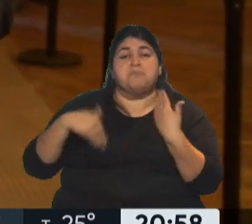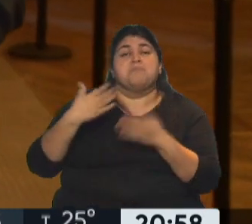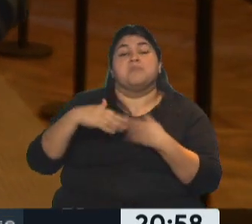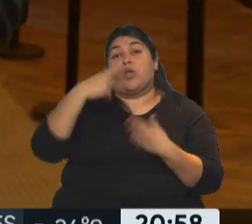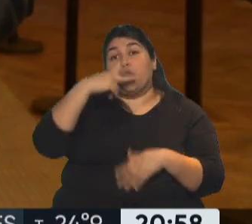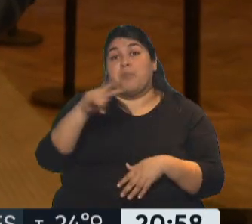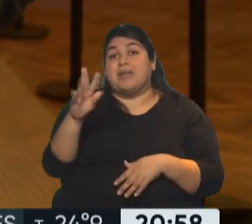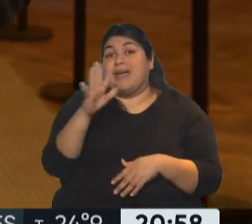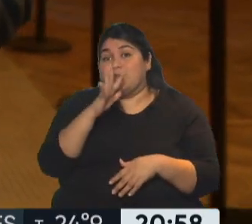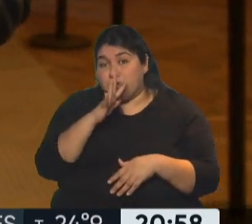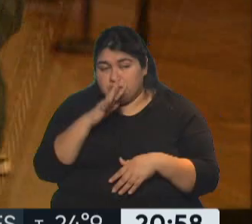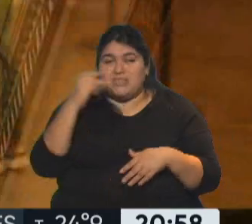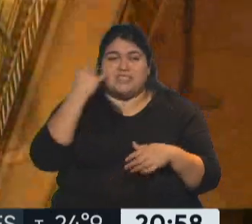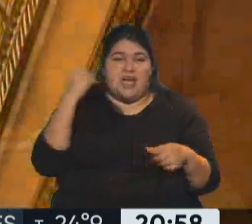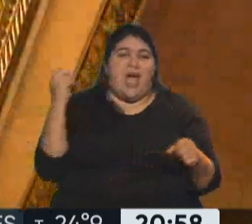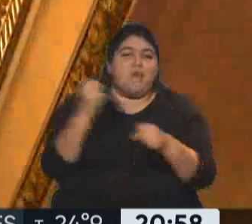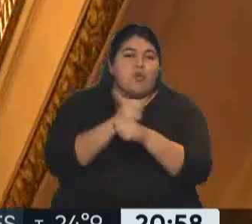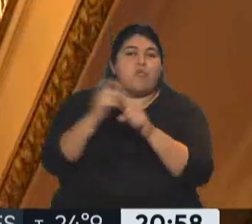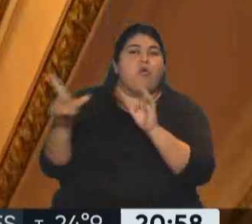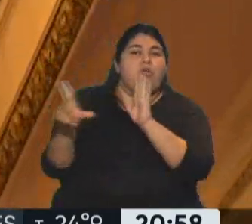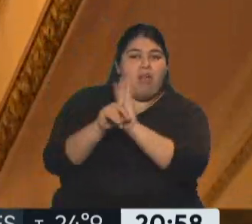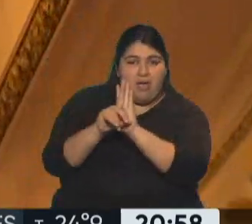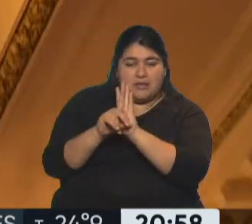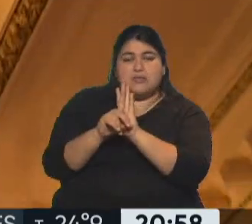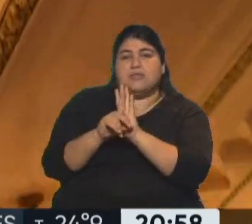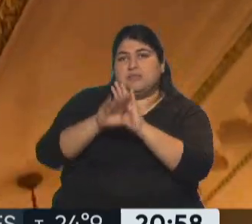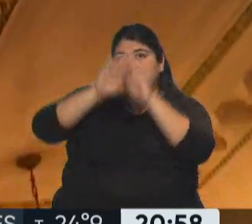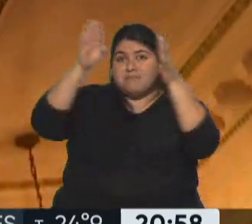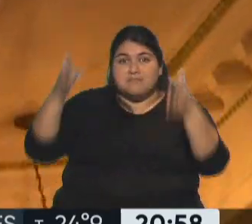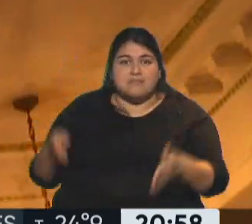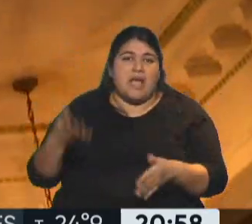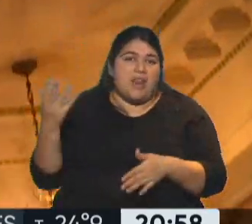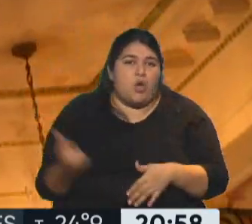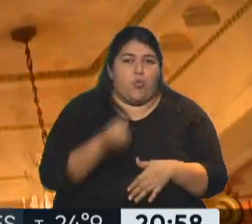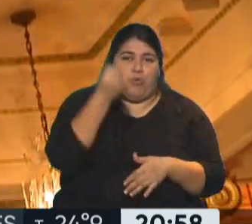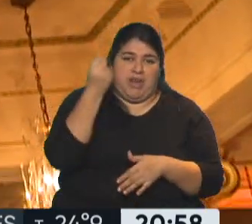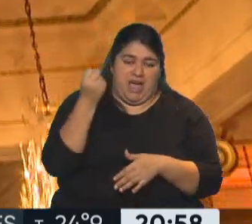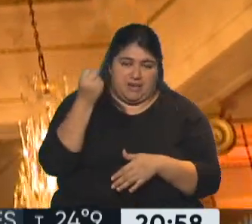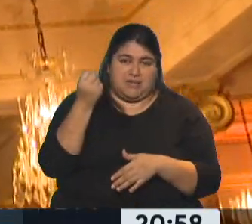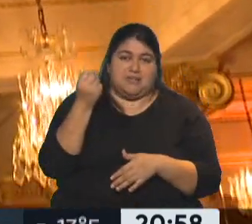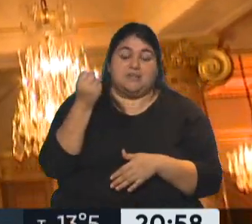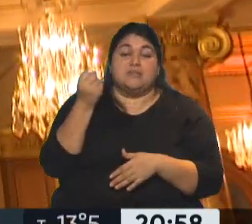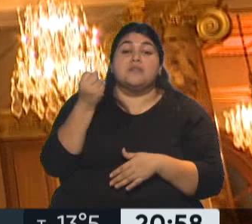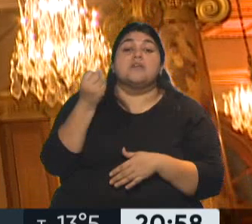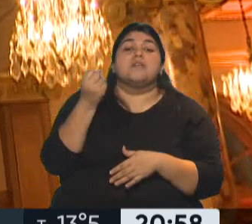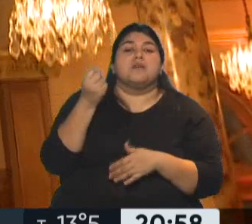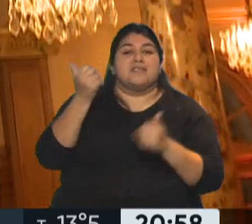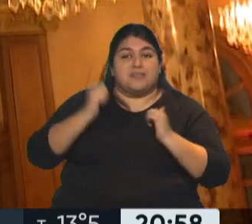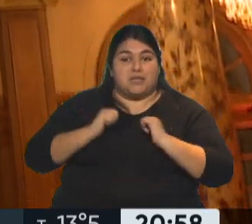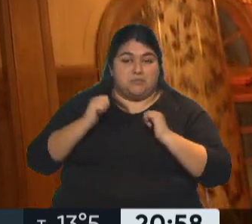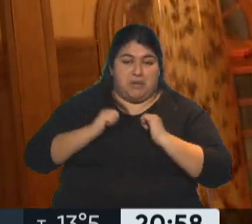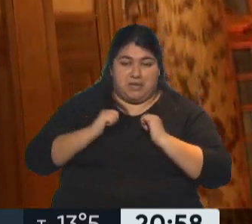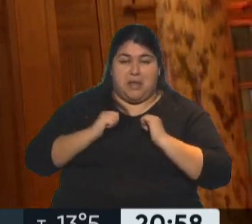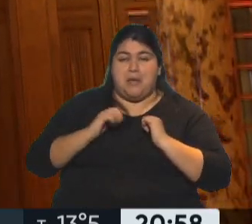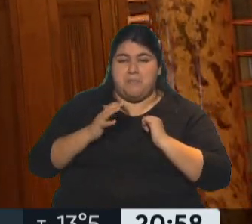2014 se aprobó la ley para recuperar este edificio del Molino. Y se espera, a